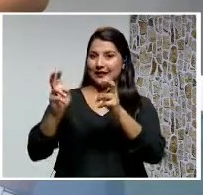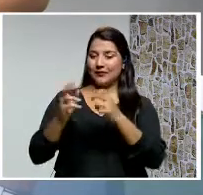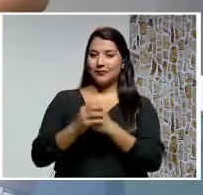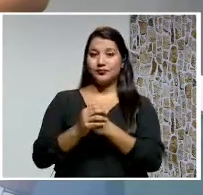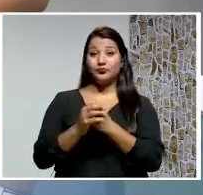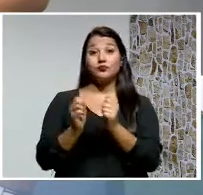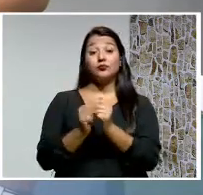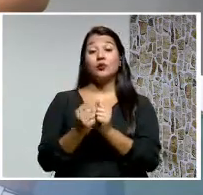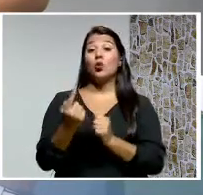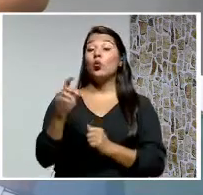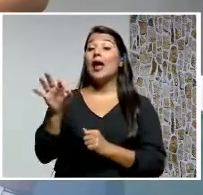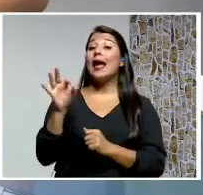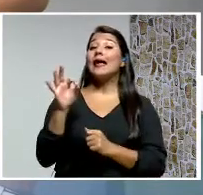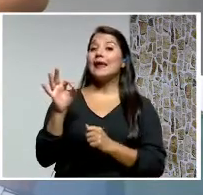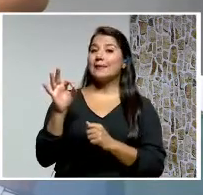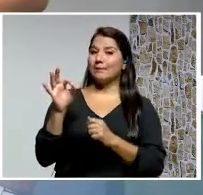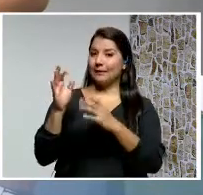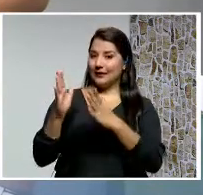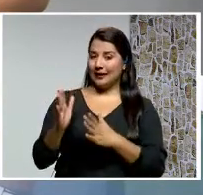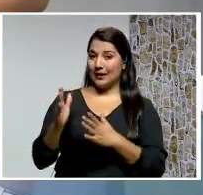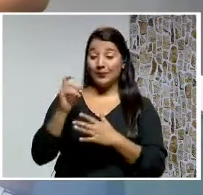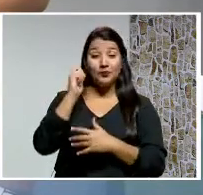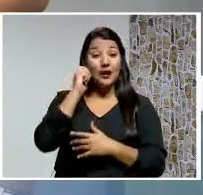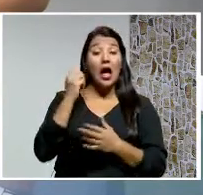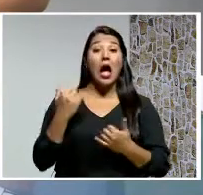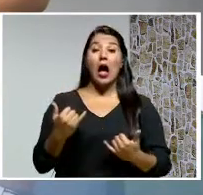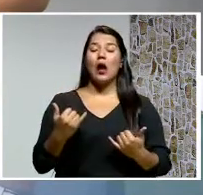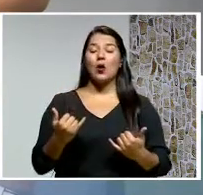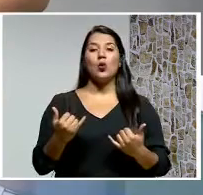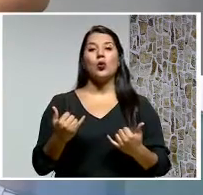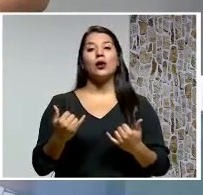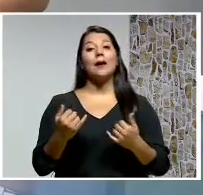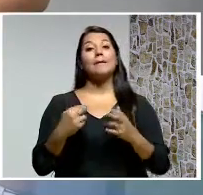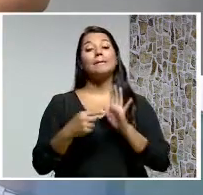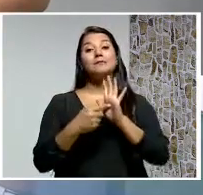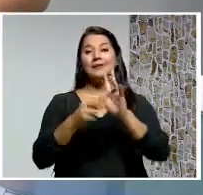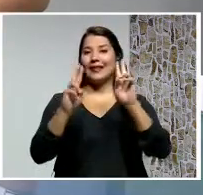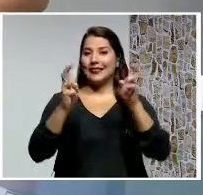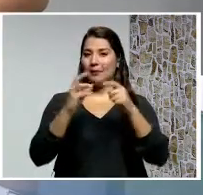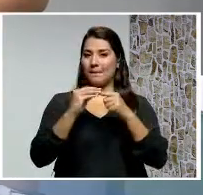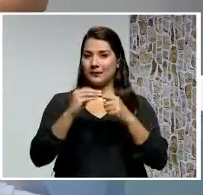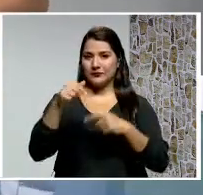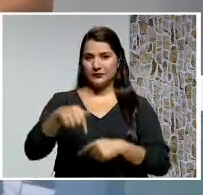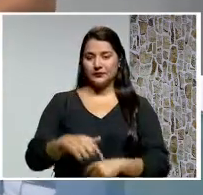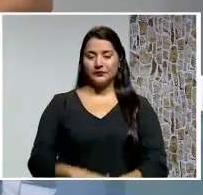con una invitada experta. Ahora, sin más demoras, vamos a nuestros titulares de hoy.